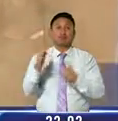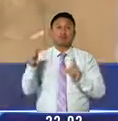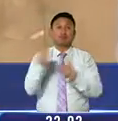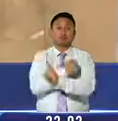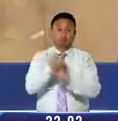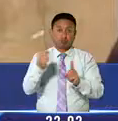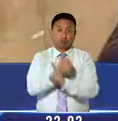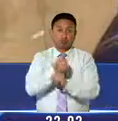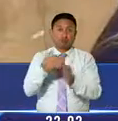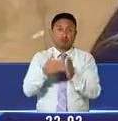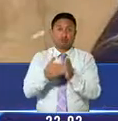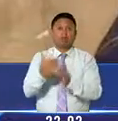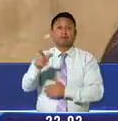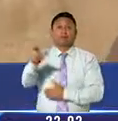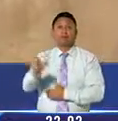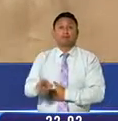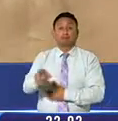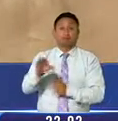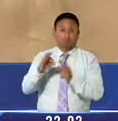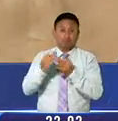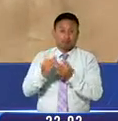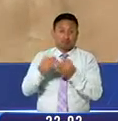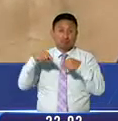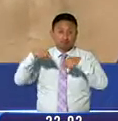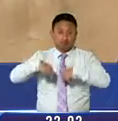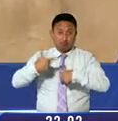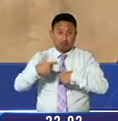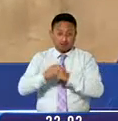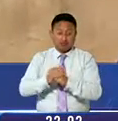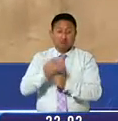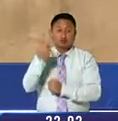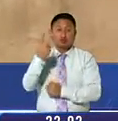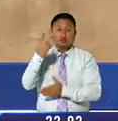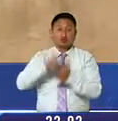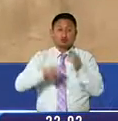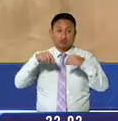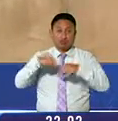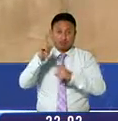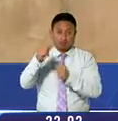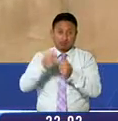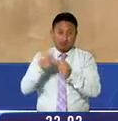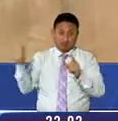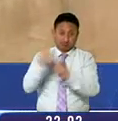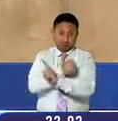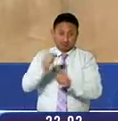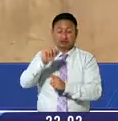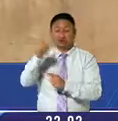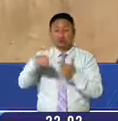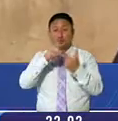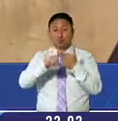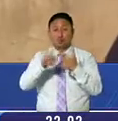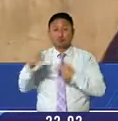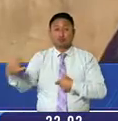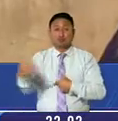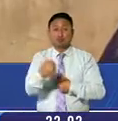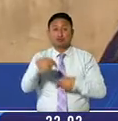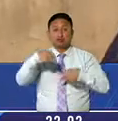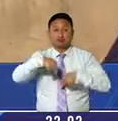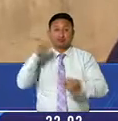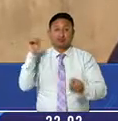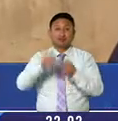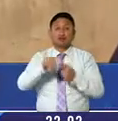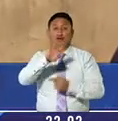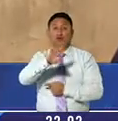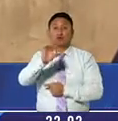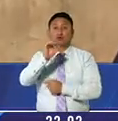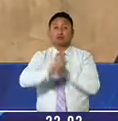física contra uno de los miembros de la familia. Y vamos a pedir que se apliquen dos penas, la de tortura y la pena de violación, para alcanzar hasta